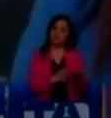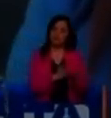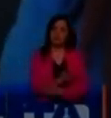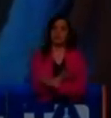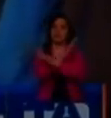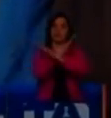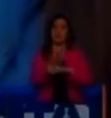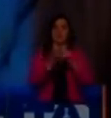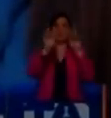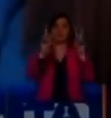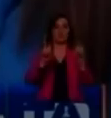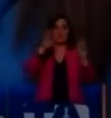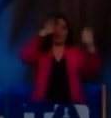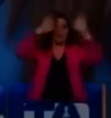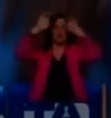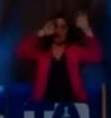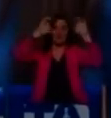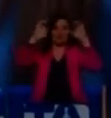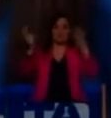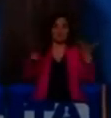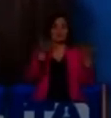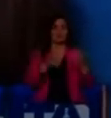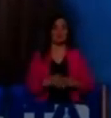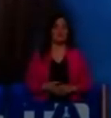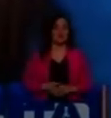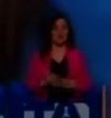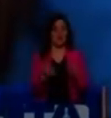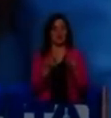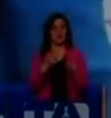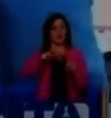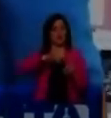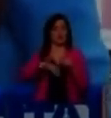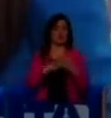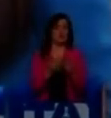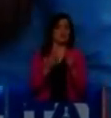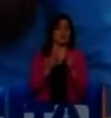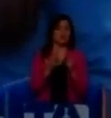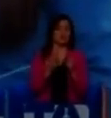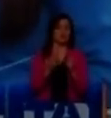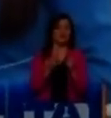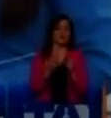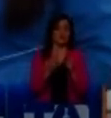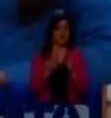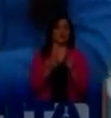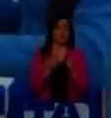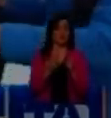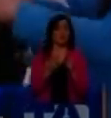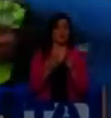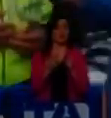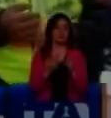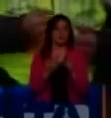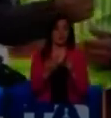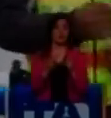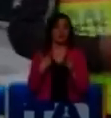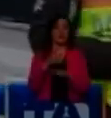prevenir, tener estrategias y para obtener más resultados. Un resultado que obtuvimos con la directiva del Barrio América